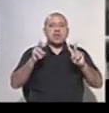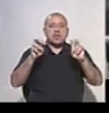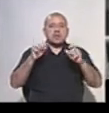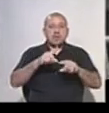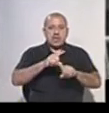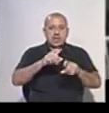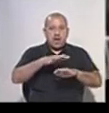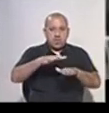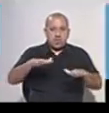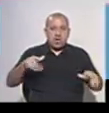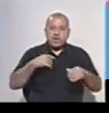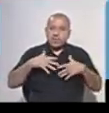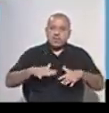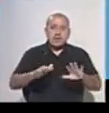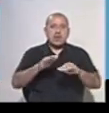es la mejor forma.